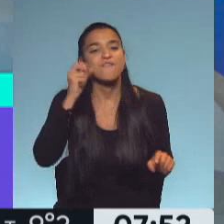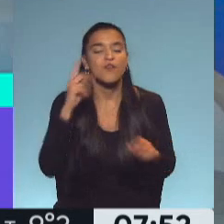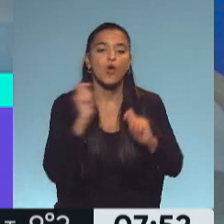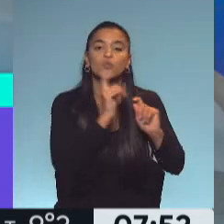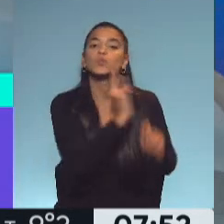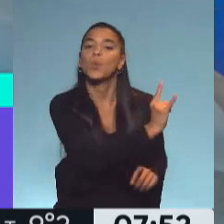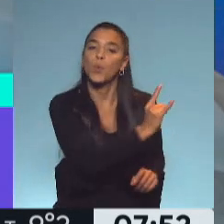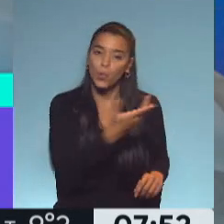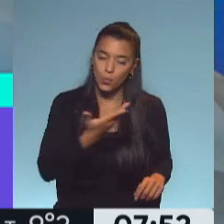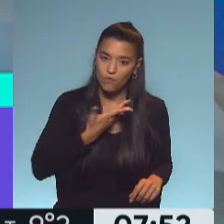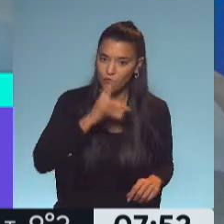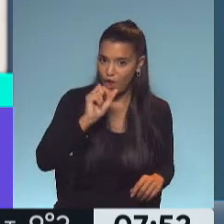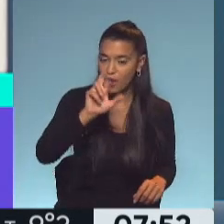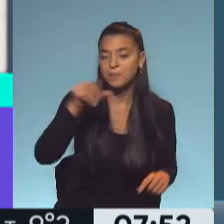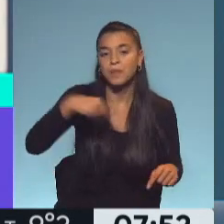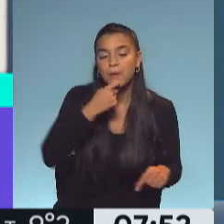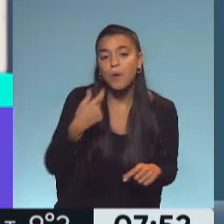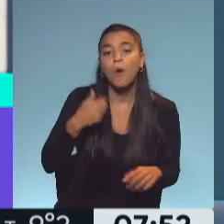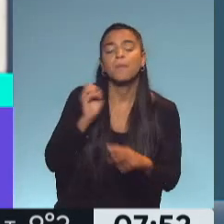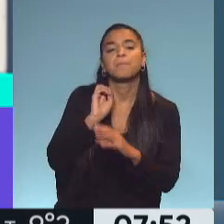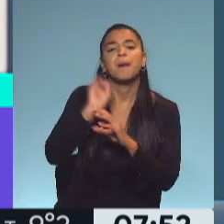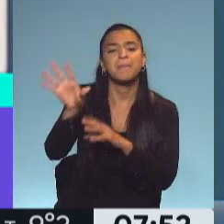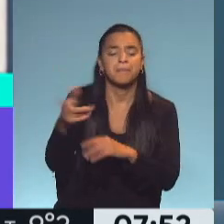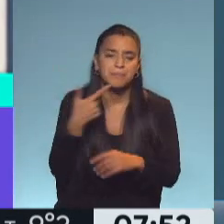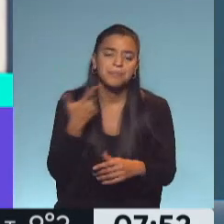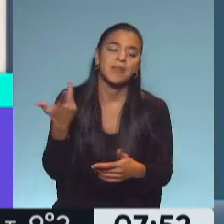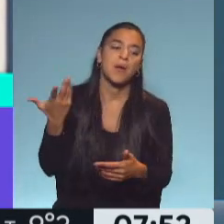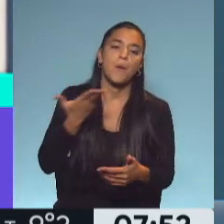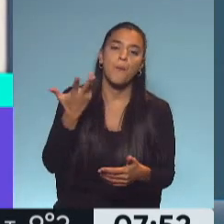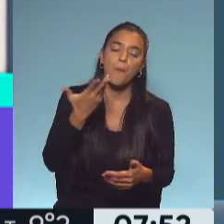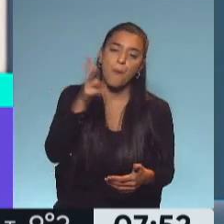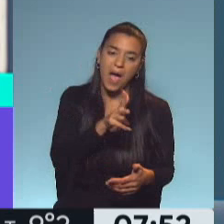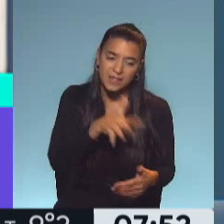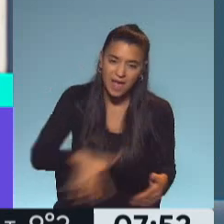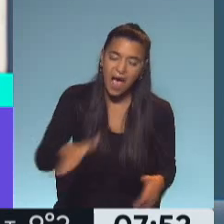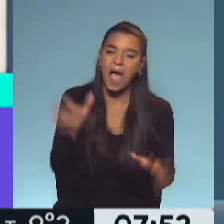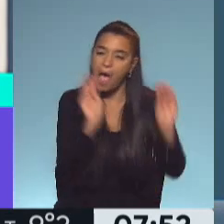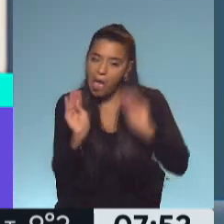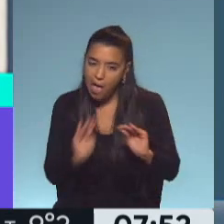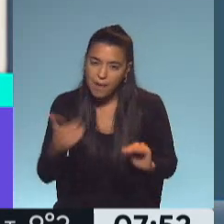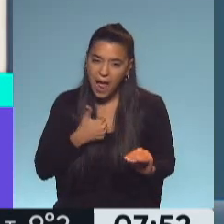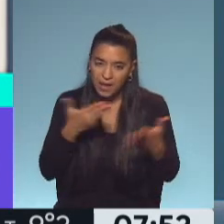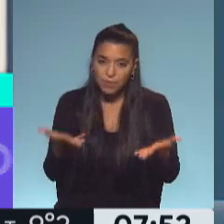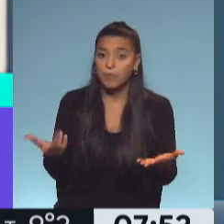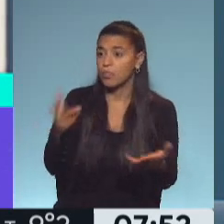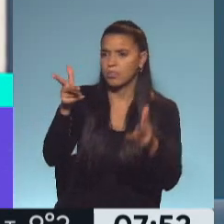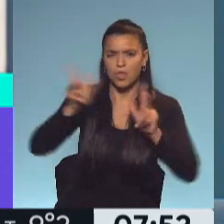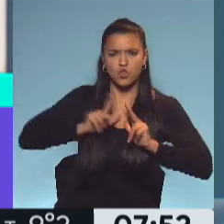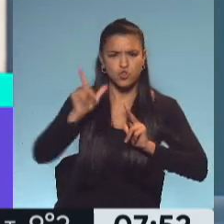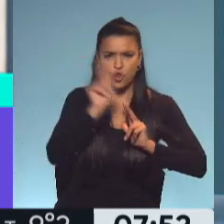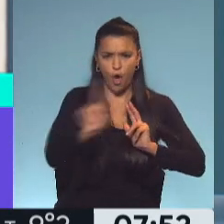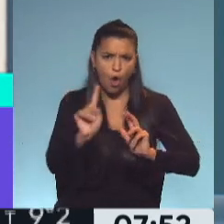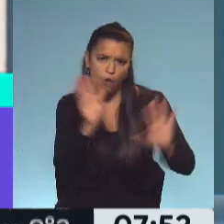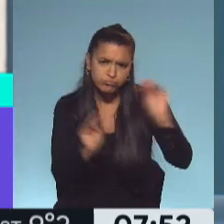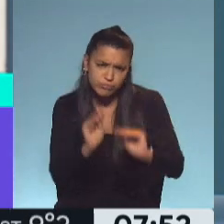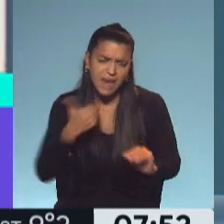Claro, A ver. digo, Dale. si uno le manda un mensaje al Vaticano y le decís, dale, esto lo armaste para Argentina, tajantemente te dicen, no lo armamos